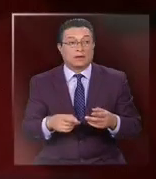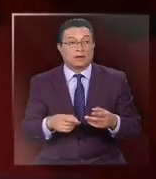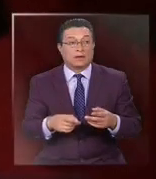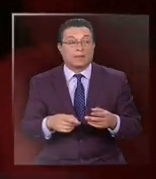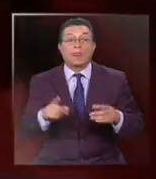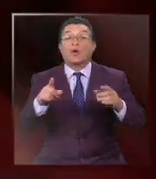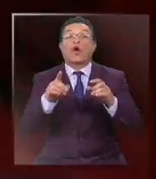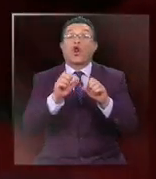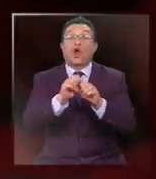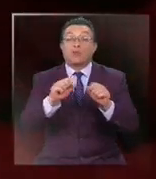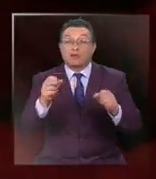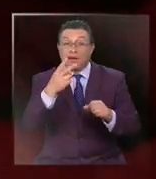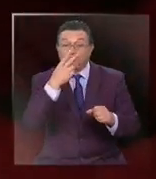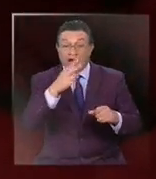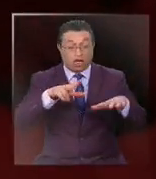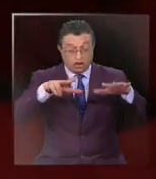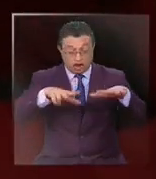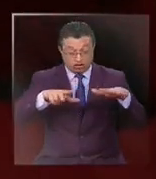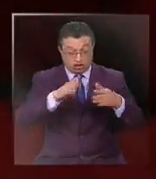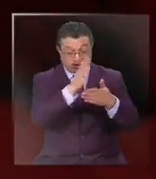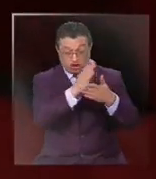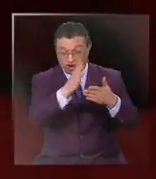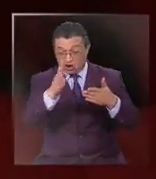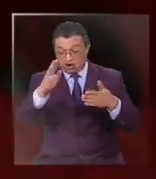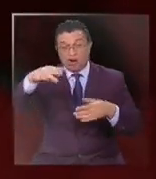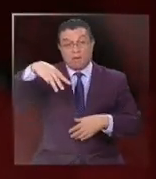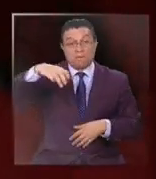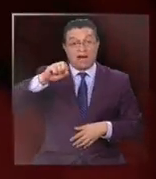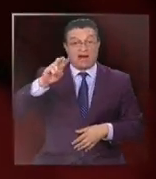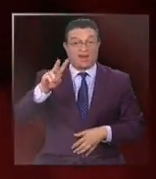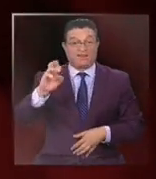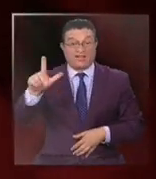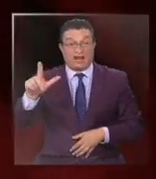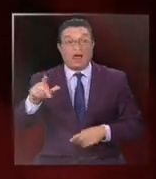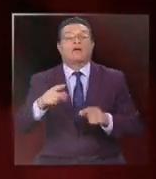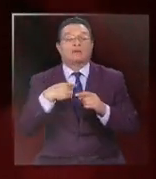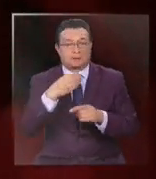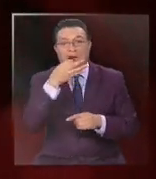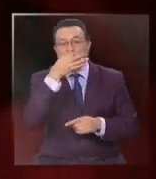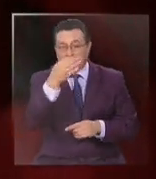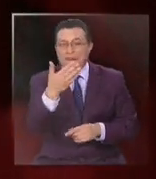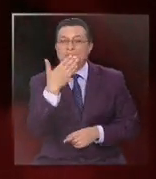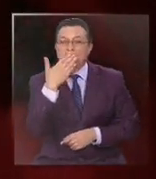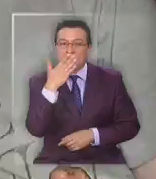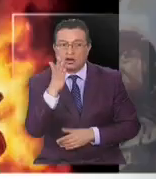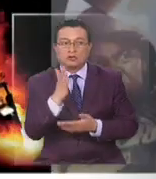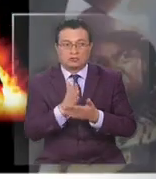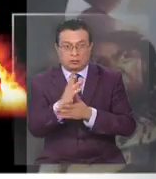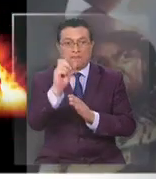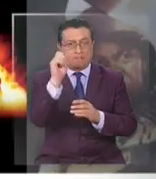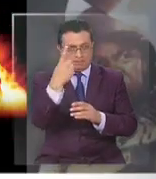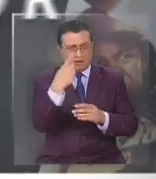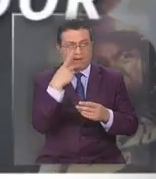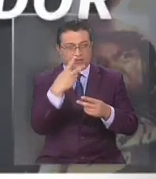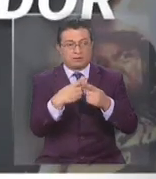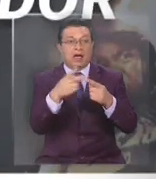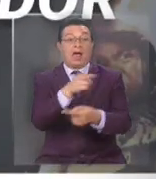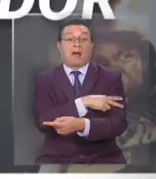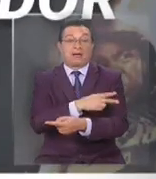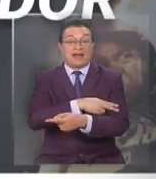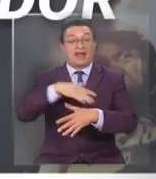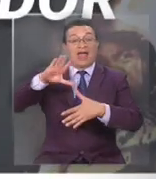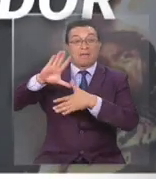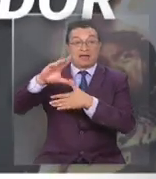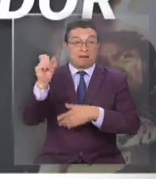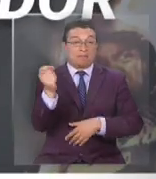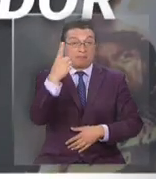Si no pueden ver las 18 películas de Marvel antes de Endgame, recomiendo fehacientemente que partan en el siguiente orden. Vea Capitán América, el